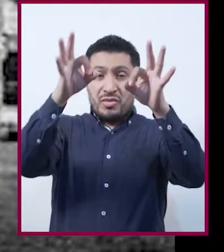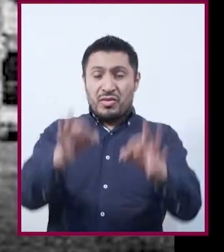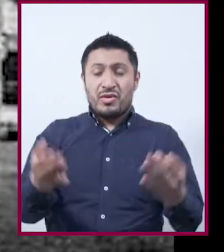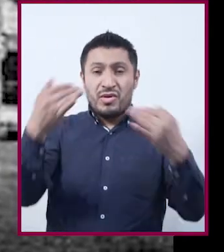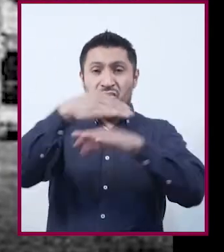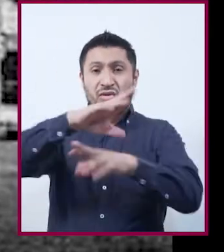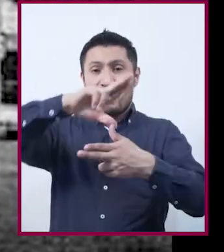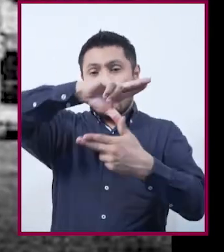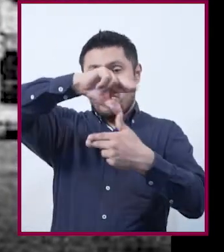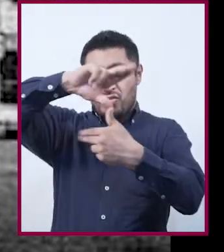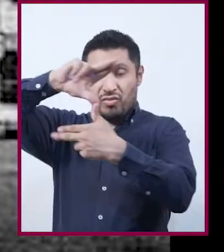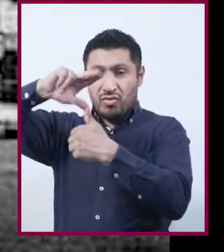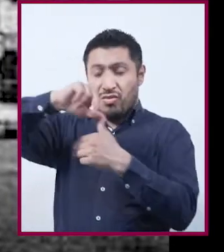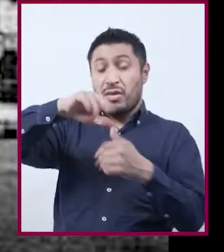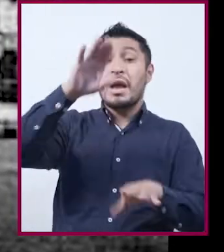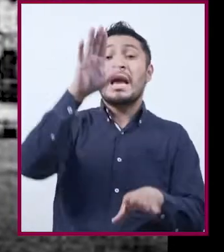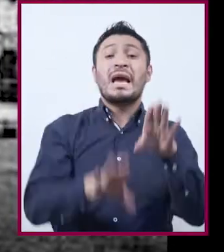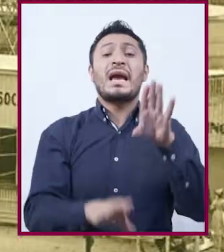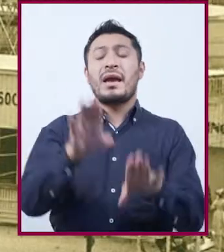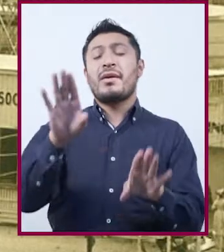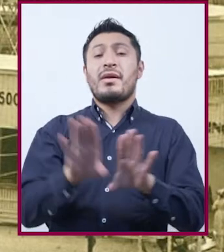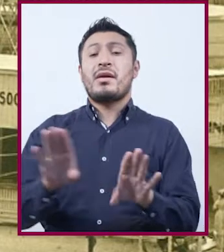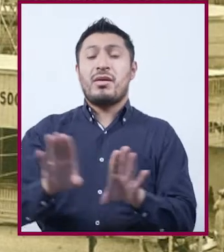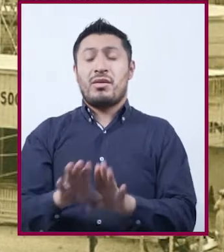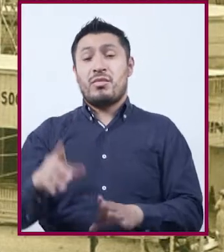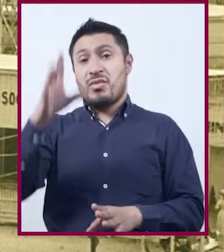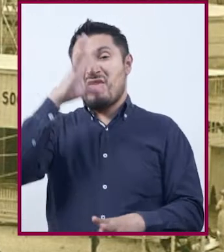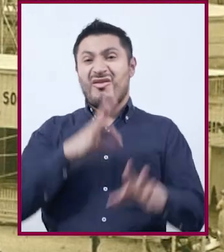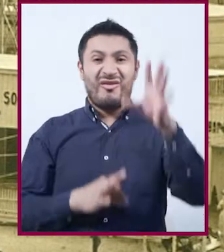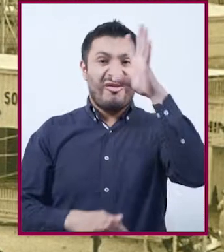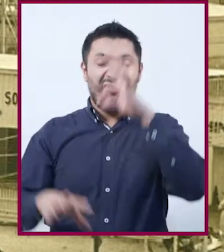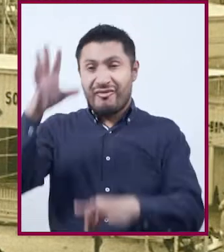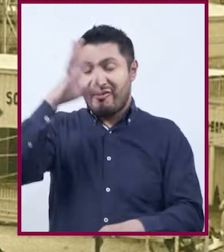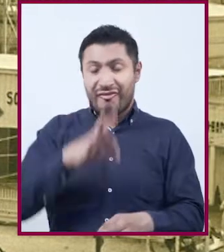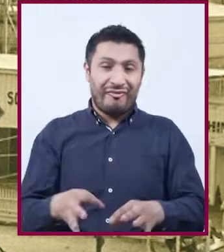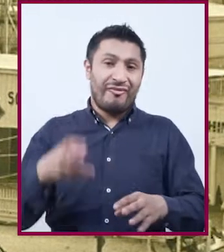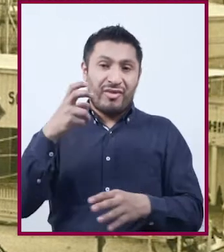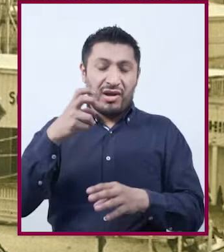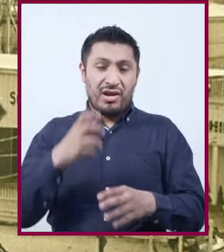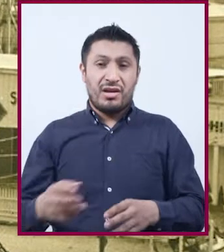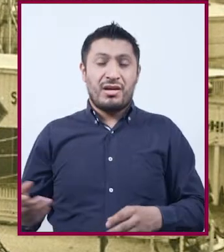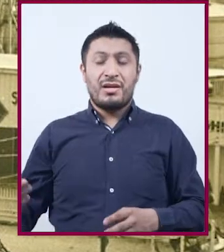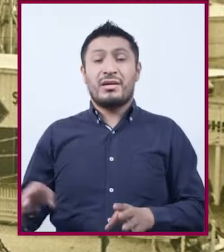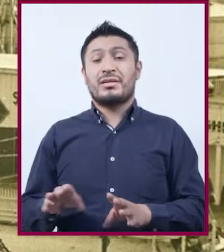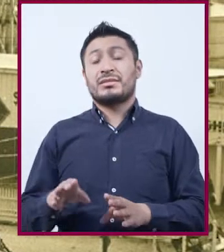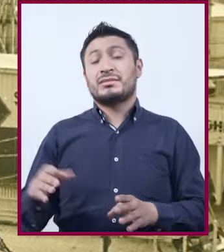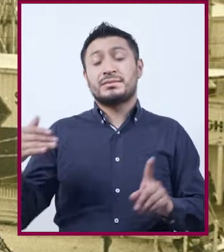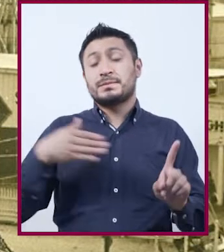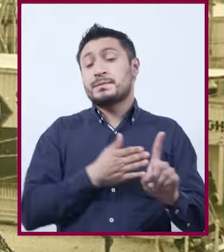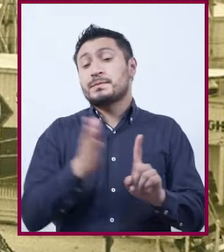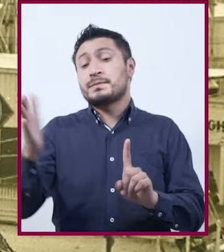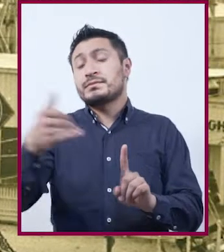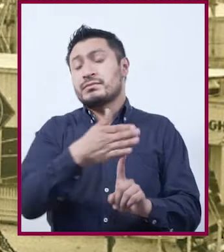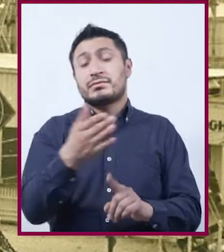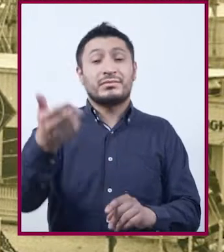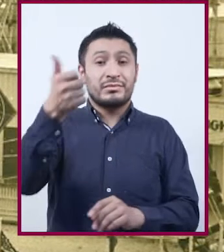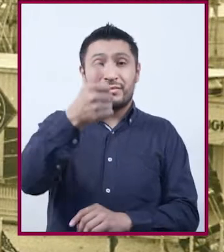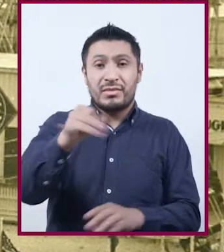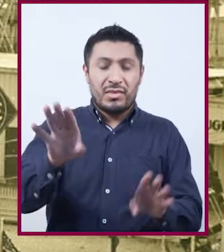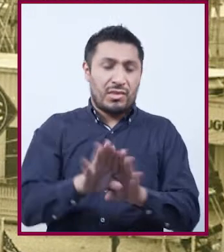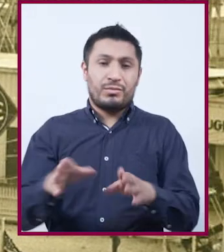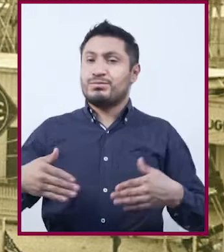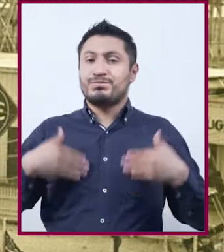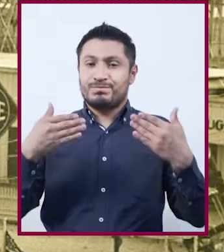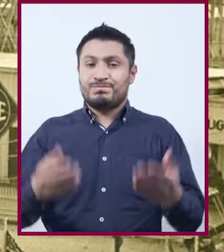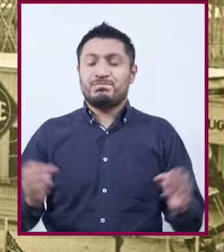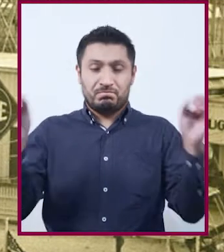certeros sobre la formación de huracanes, pues en ocasiones solían fallar las predicciones de las trayectorias de las tormentas,